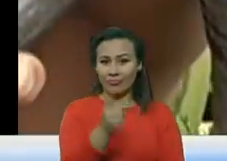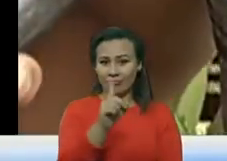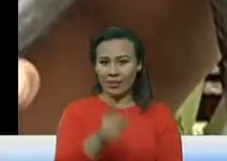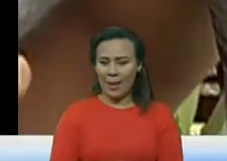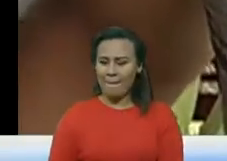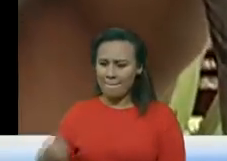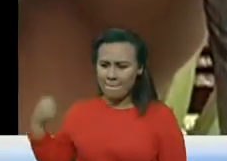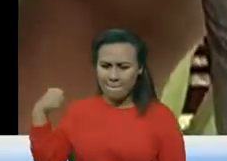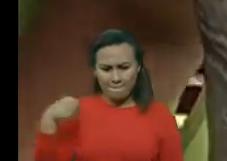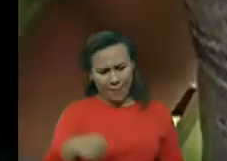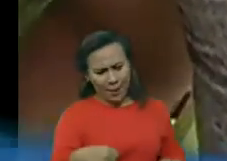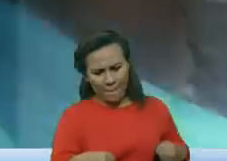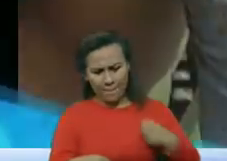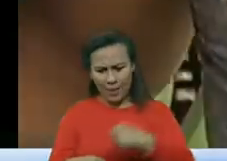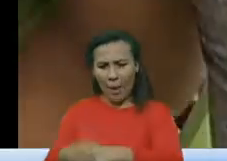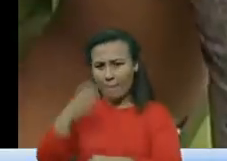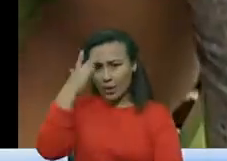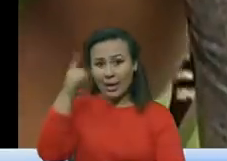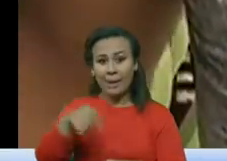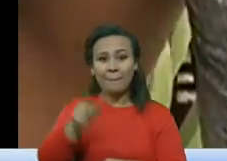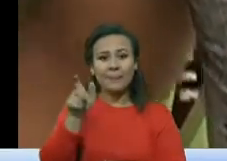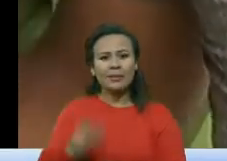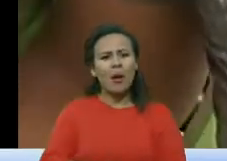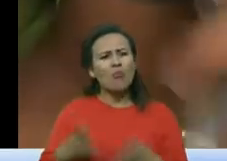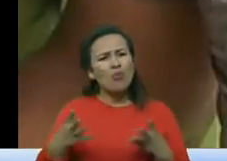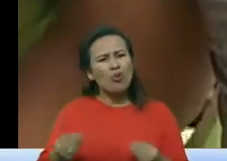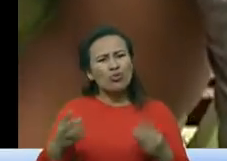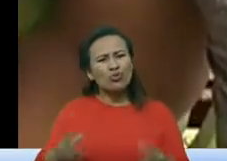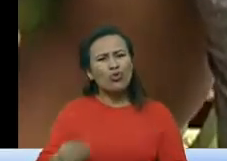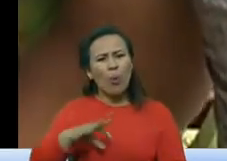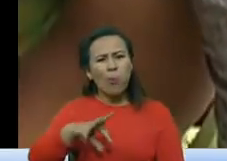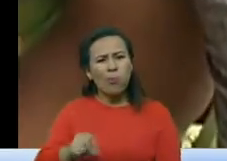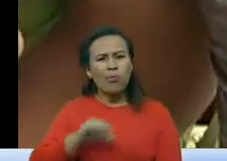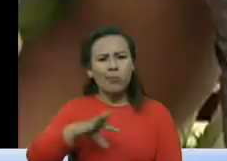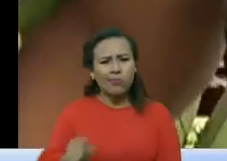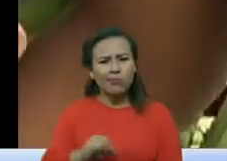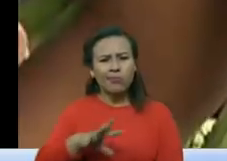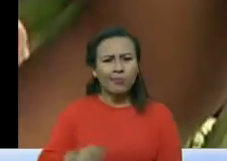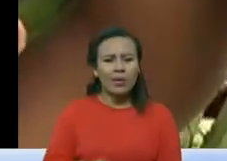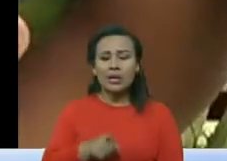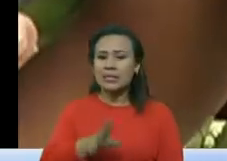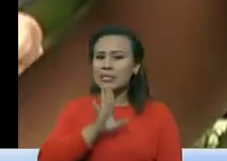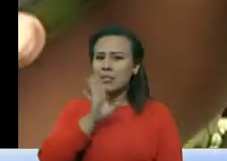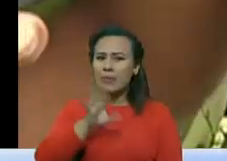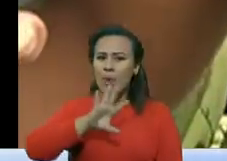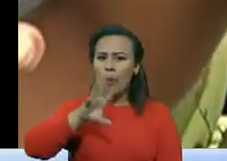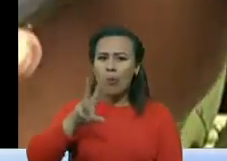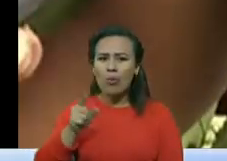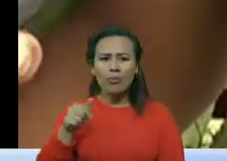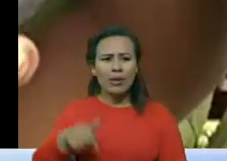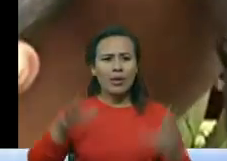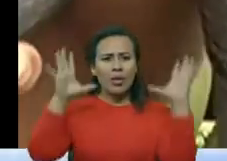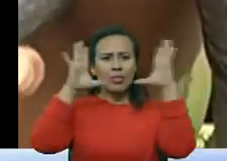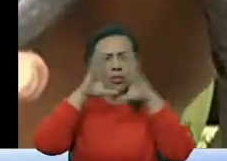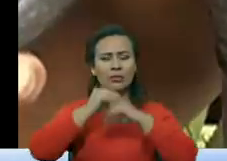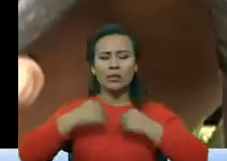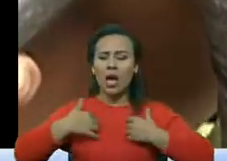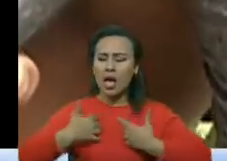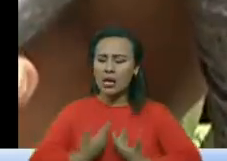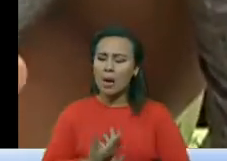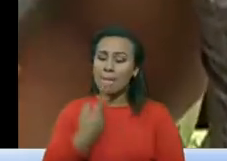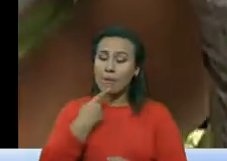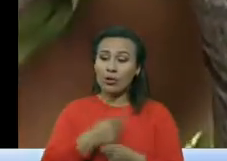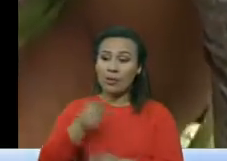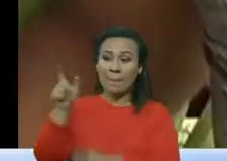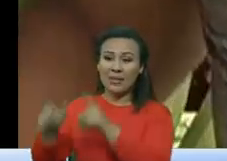ellos lo tenían golpeando duro, porque ya por aquí esta zona de noche saben robar, entonces ya estaban cansados los empleados, entonces lo cogieron